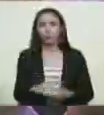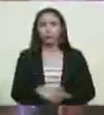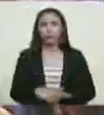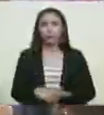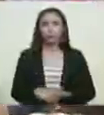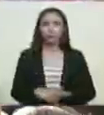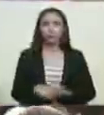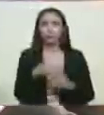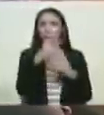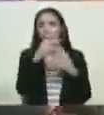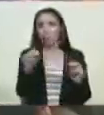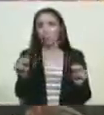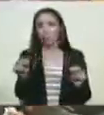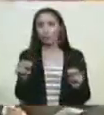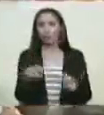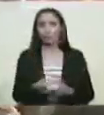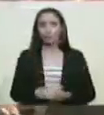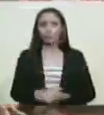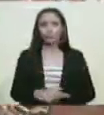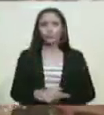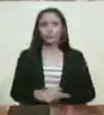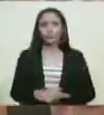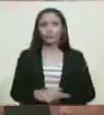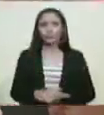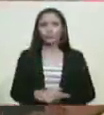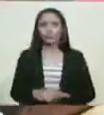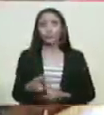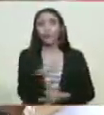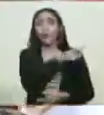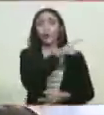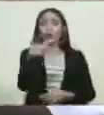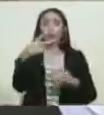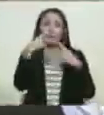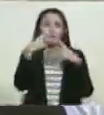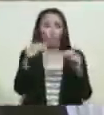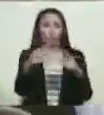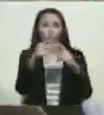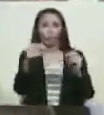las elecciones? ¿Qué dicen ustedes?